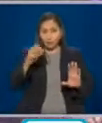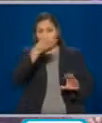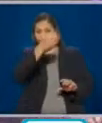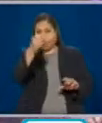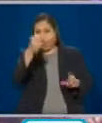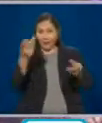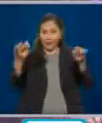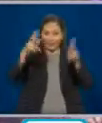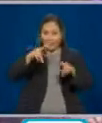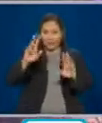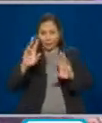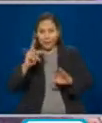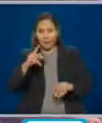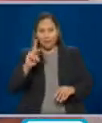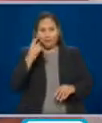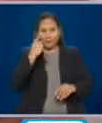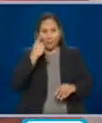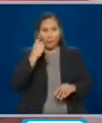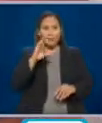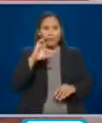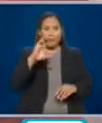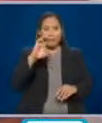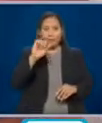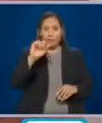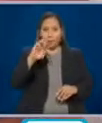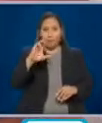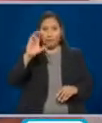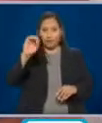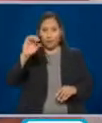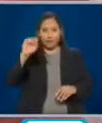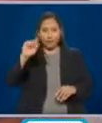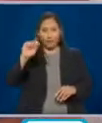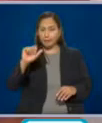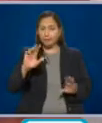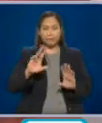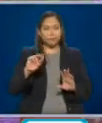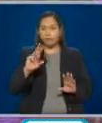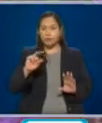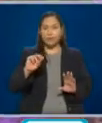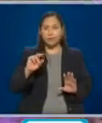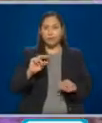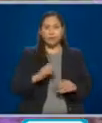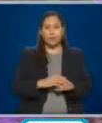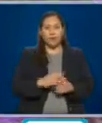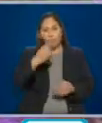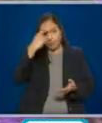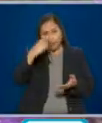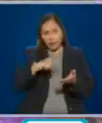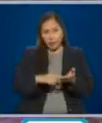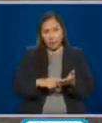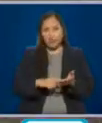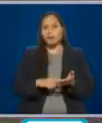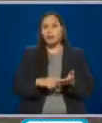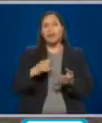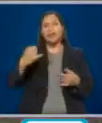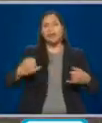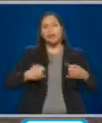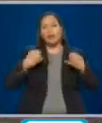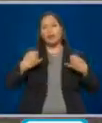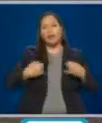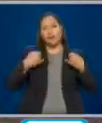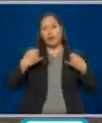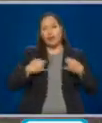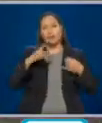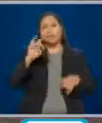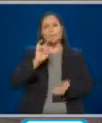Oye, pero, César Costa, pero ¿es de los César más Costa, jóvenes de ellos o qué? No. Porque se ve. Yo creo que era el como más tragaños. ¿César? El